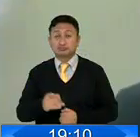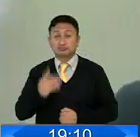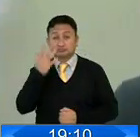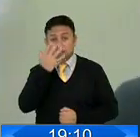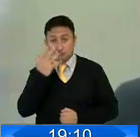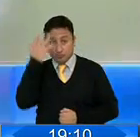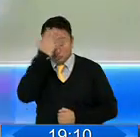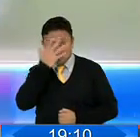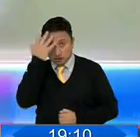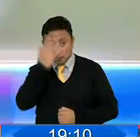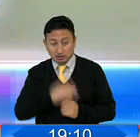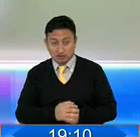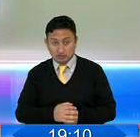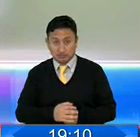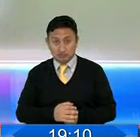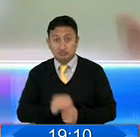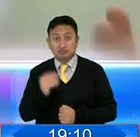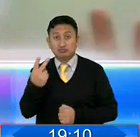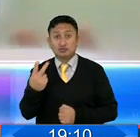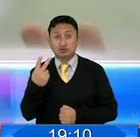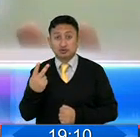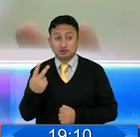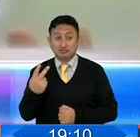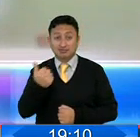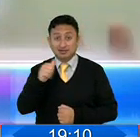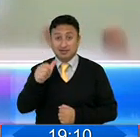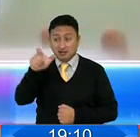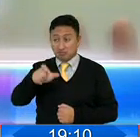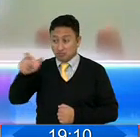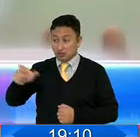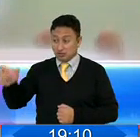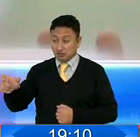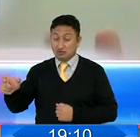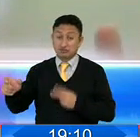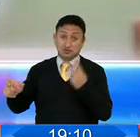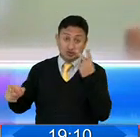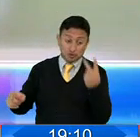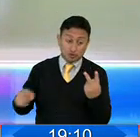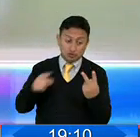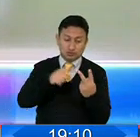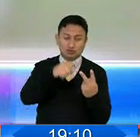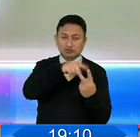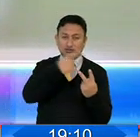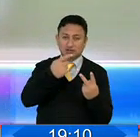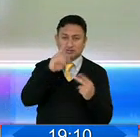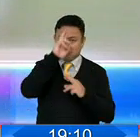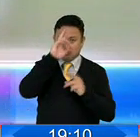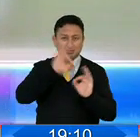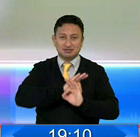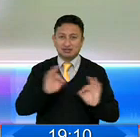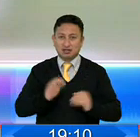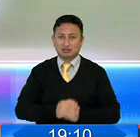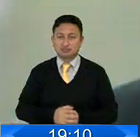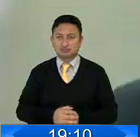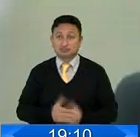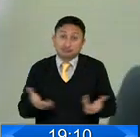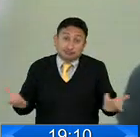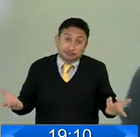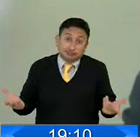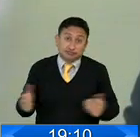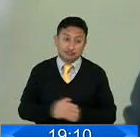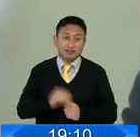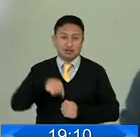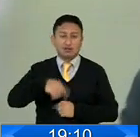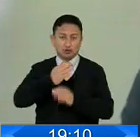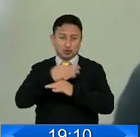Esmeraldas solamente 2 de cada 10 personas, es decir, un 20%, y respeta el distanciamiento. Entonces ahí acuden